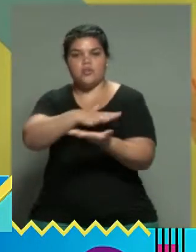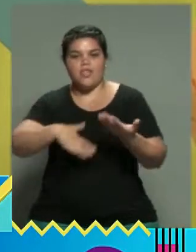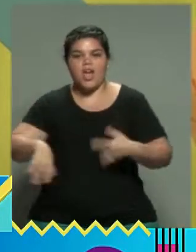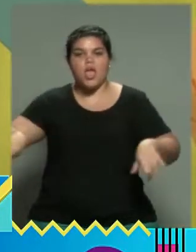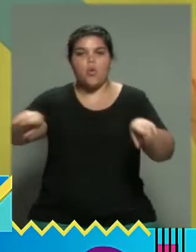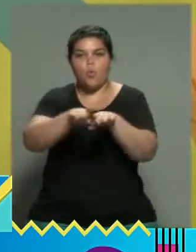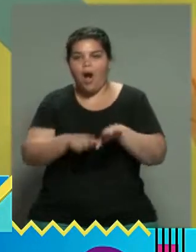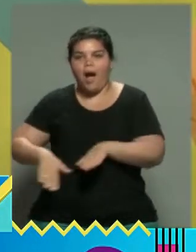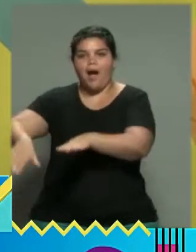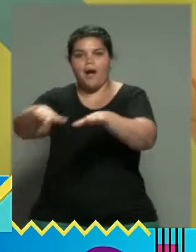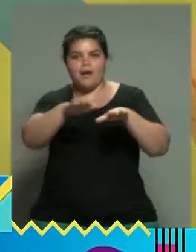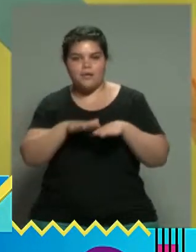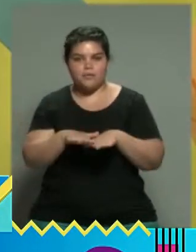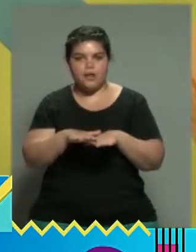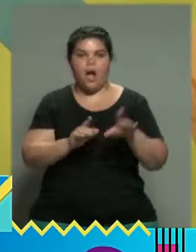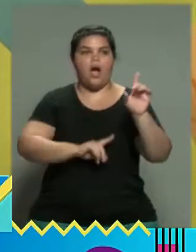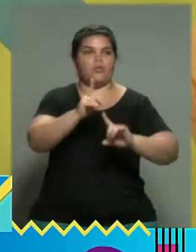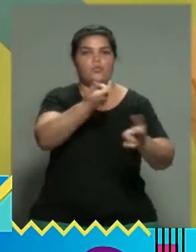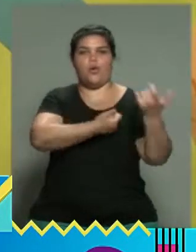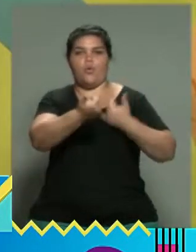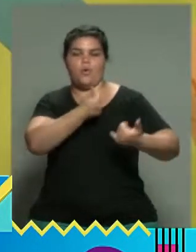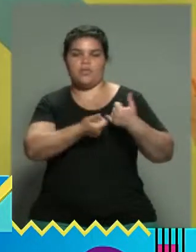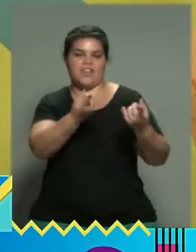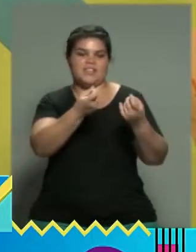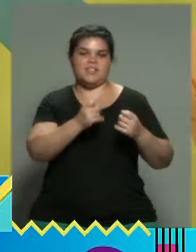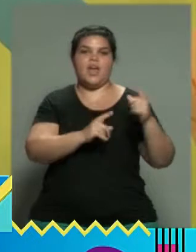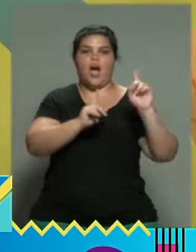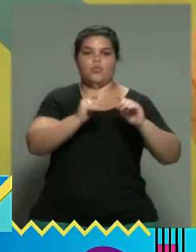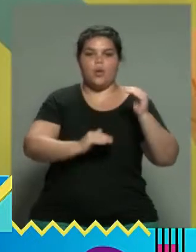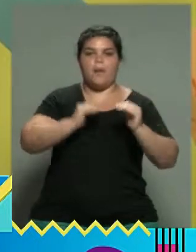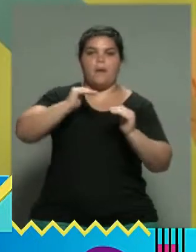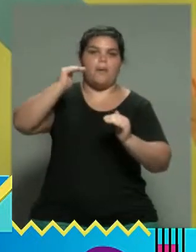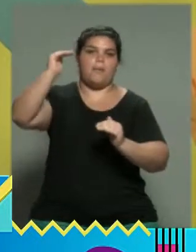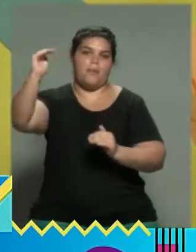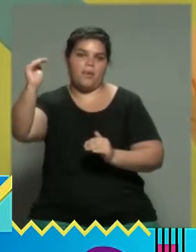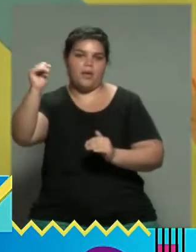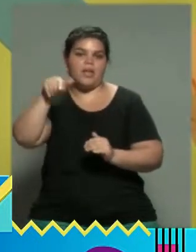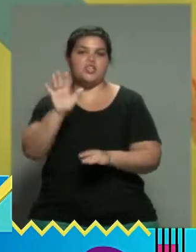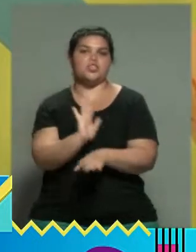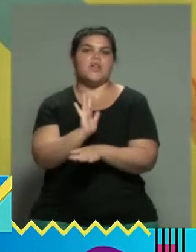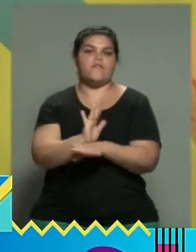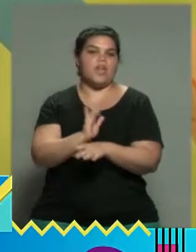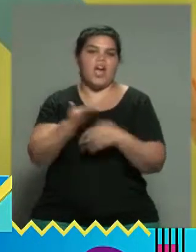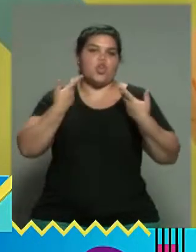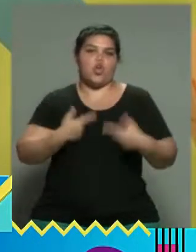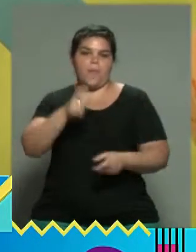más liberales, que no, que tiene que haber una sociedad de clases porque eso refleja la naturaleza del hombre. Bien.